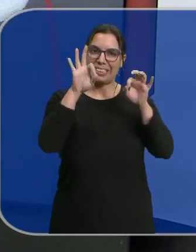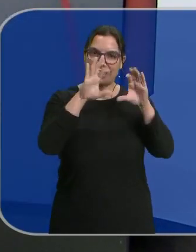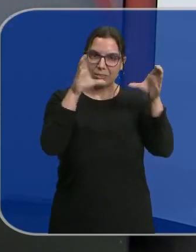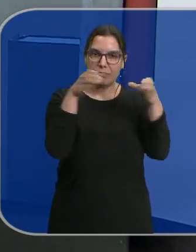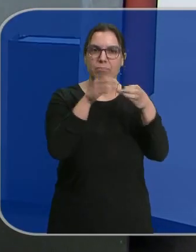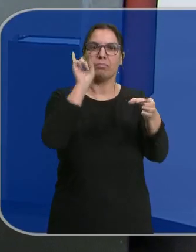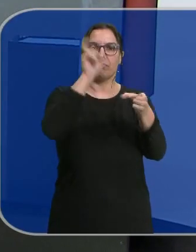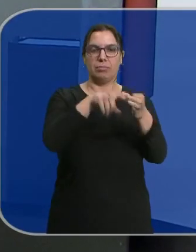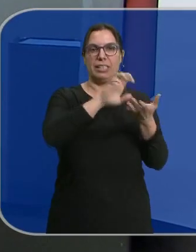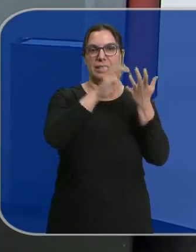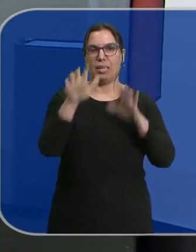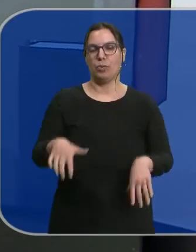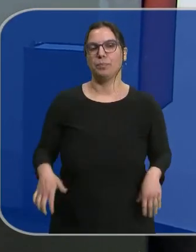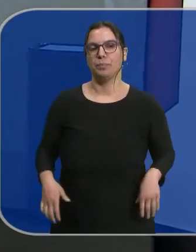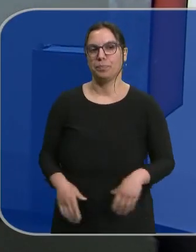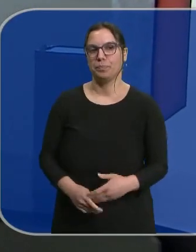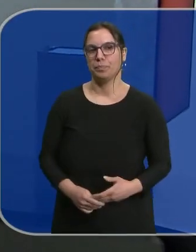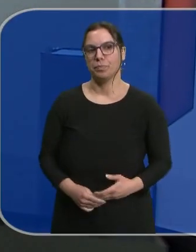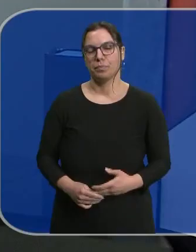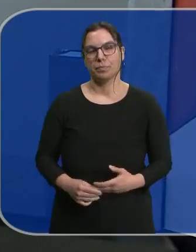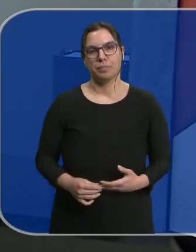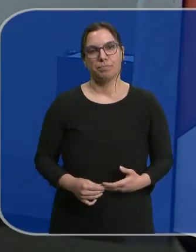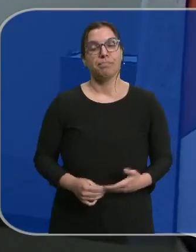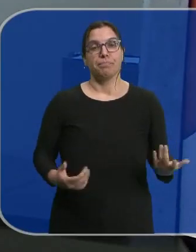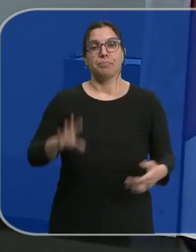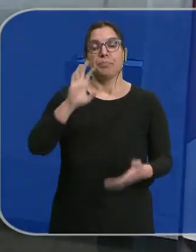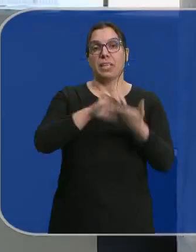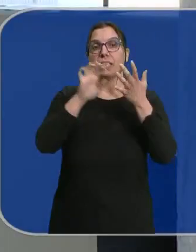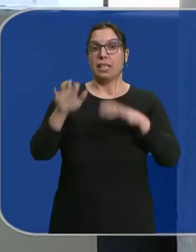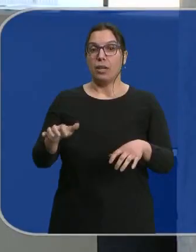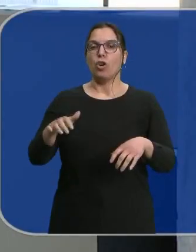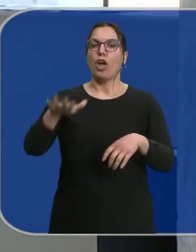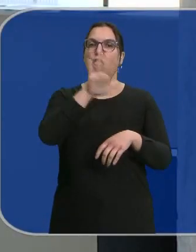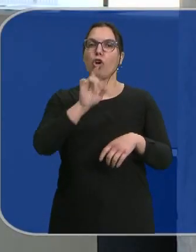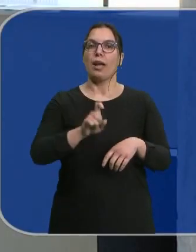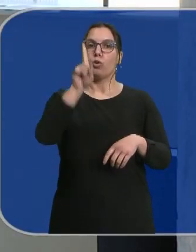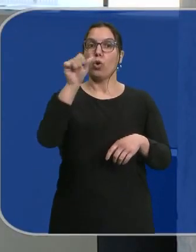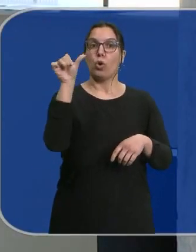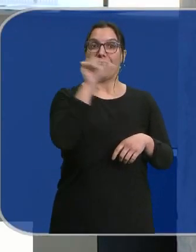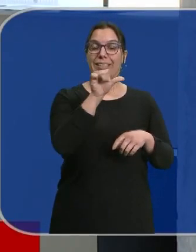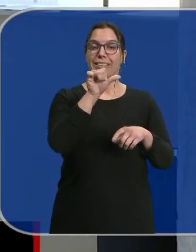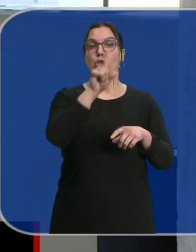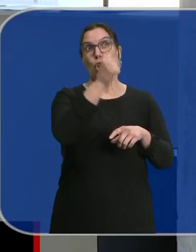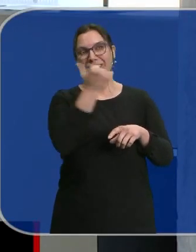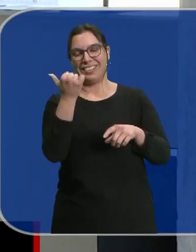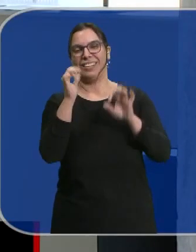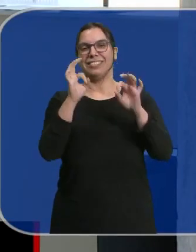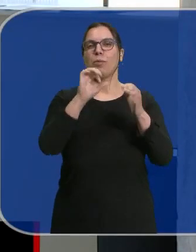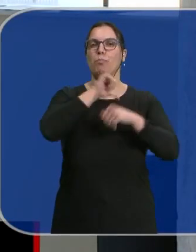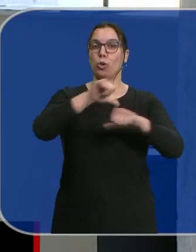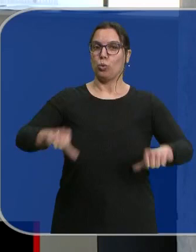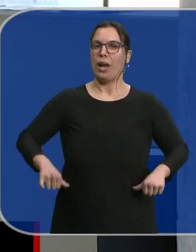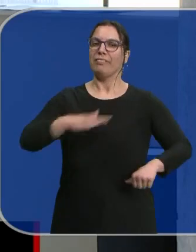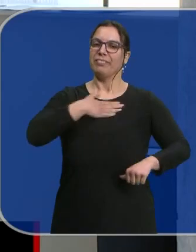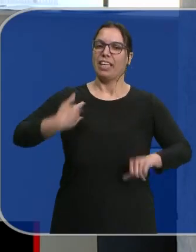presente nuestra comunidad. Lidia Bartolomé. Sí, Castilla y León y la zona noreste de Portugal quieren seguir avanzando y